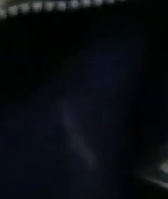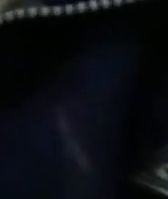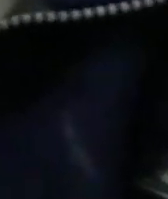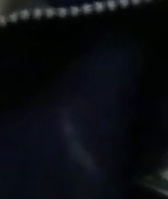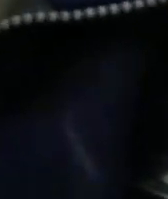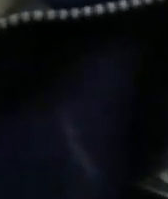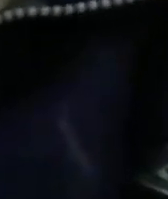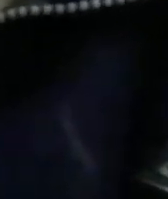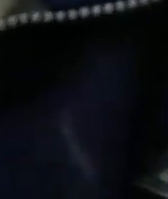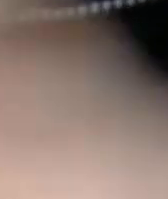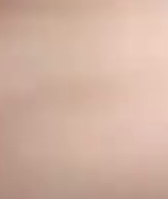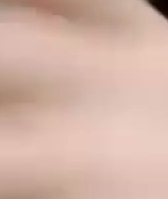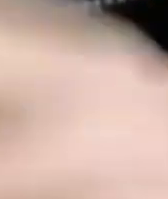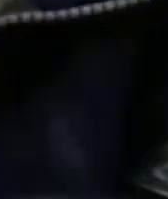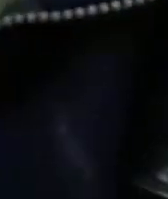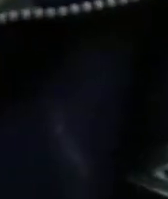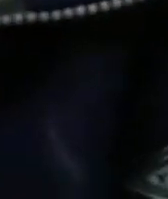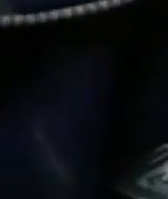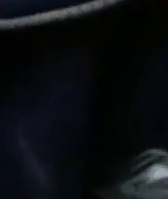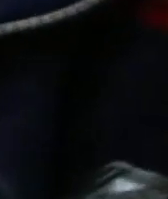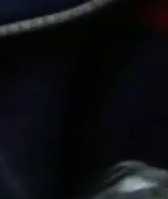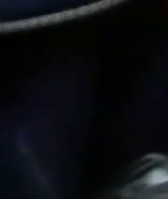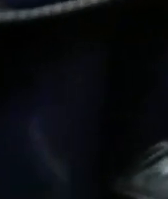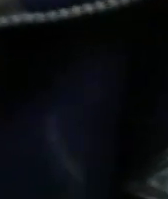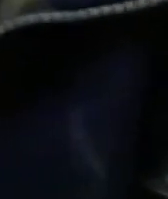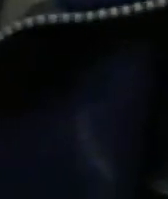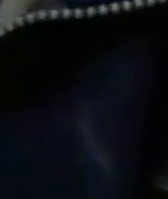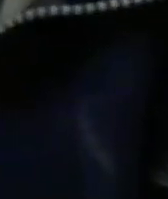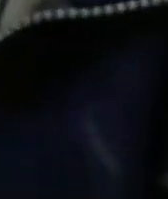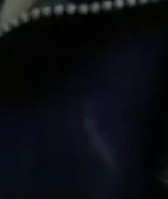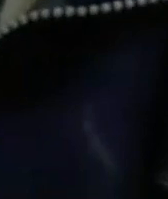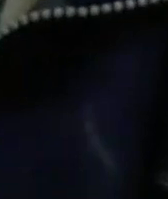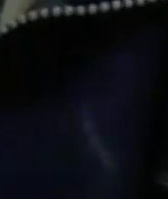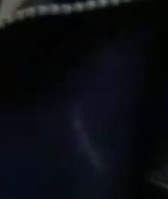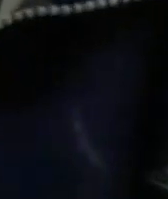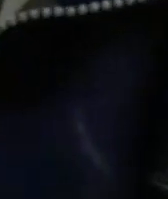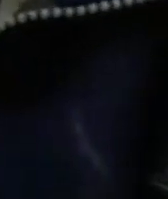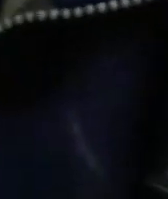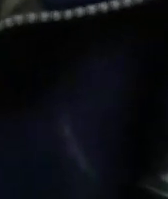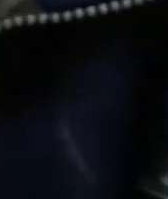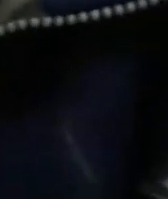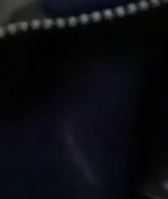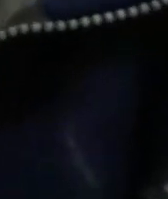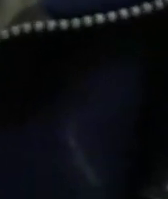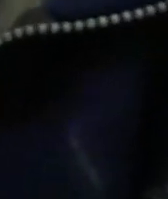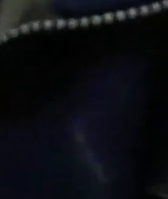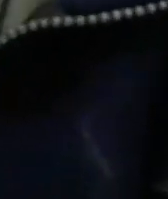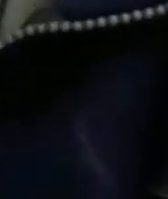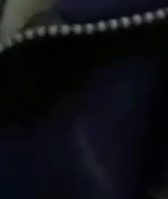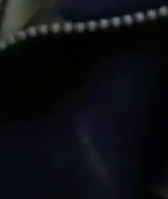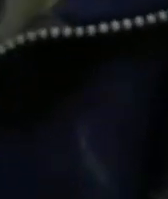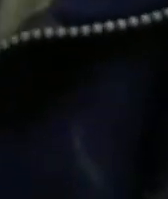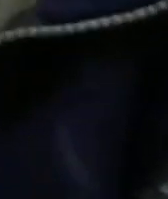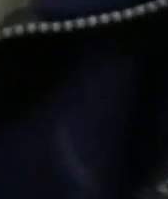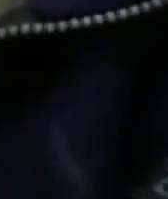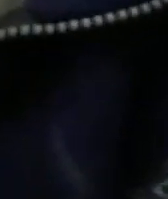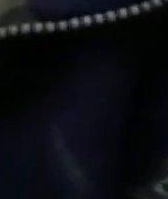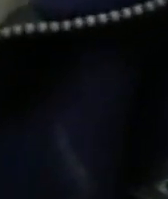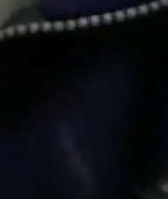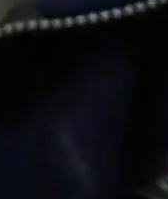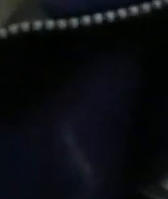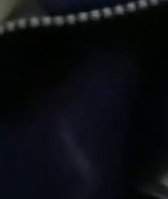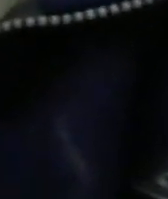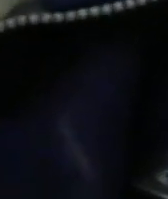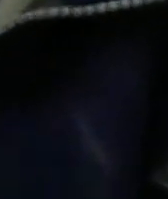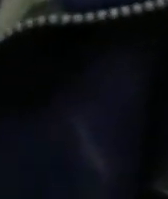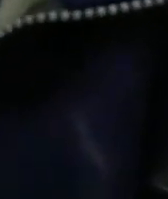espero lo hayan disfrutado mucho, sobre todo tú, Kat Dani, ya que es tu pop. Así que nada, chicos, nos vemos en el siguiente video. Cuídense mucho, espero la hayan pasado tan bien como yo al grabar, la verdad,